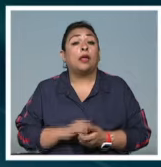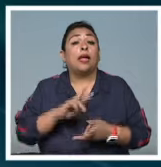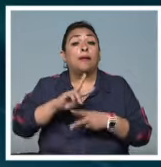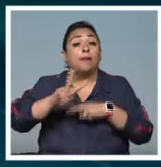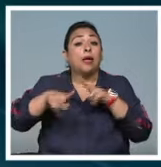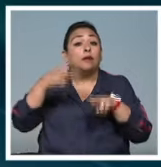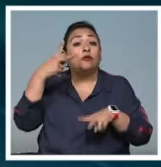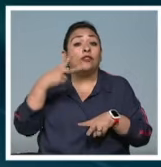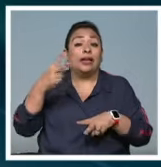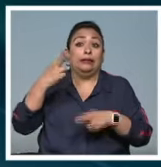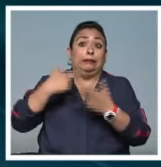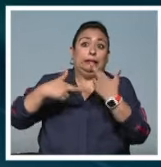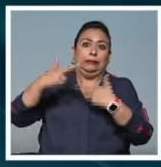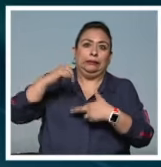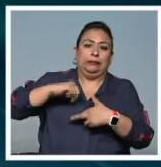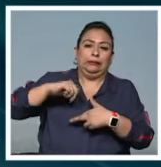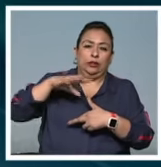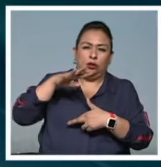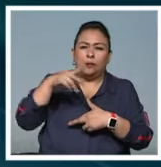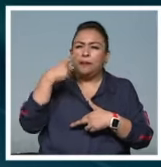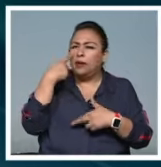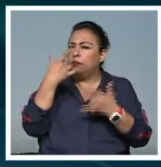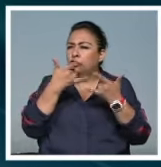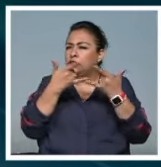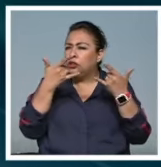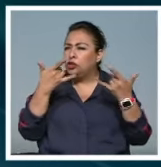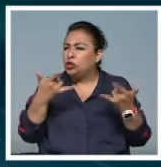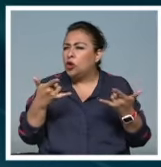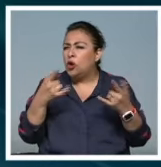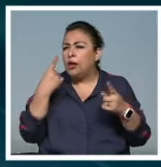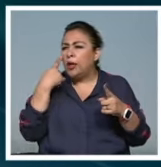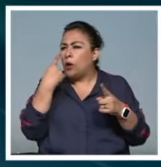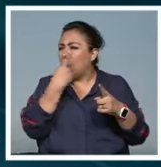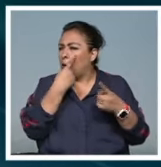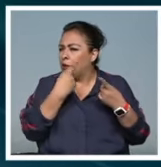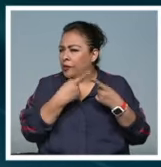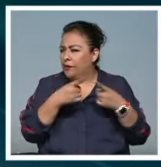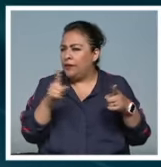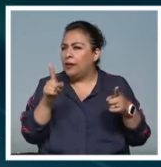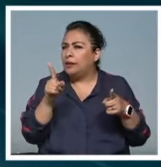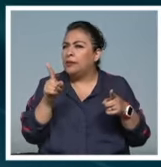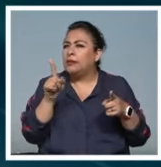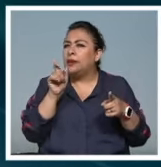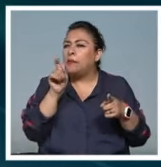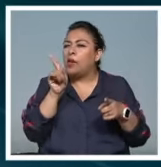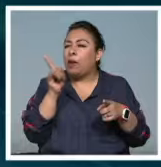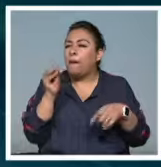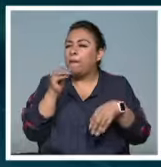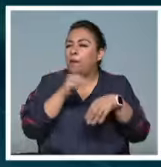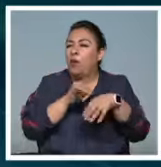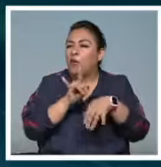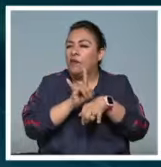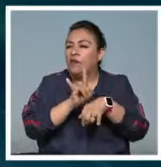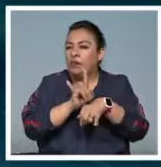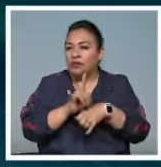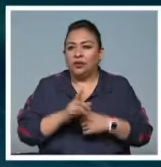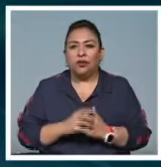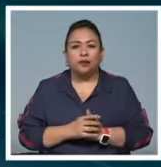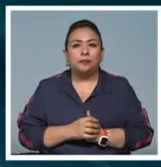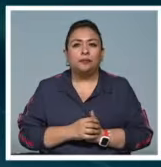Viajemos al siglo XIX y veamos nuestra historia con otros ojos y un toque de ficción.